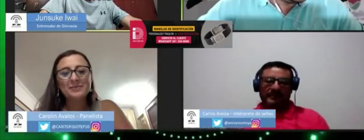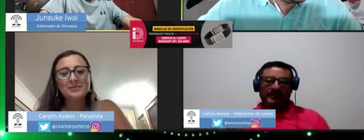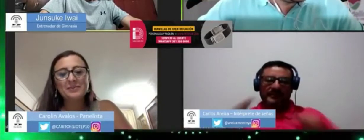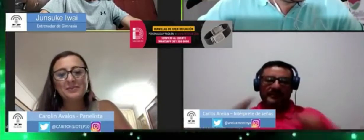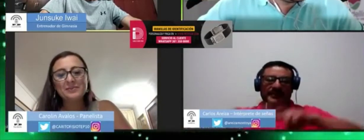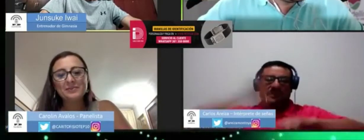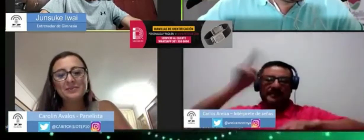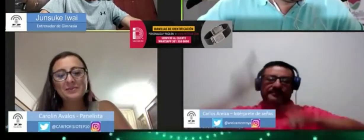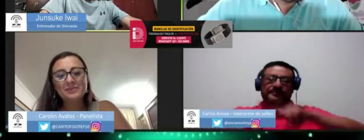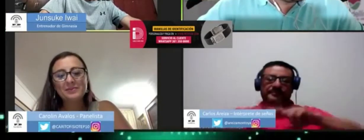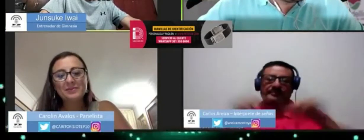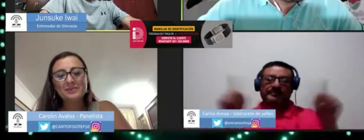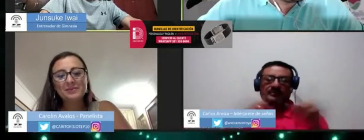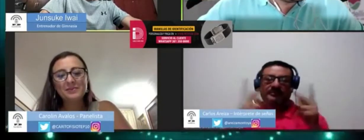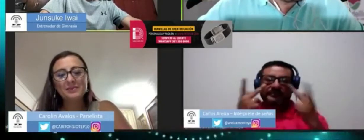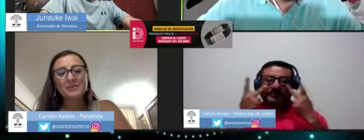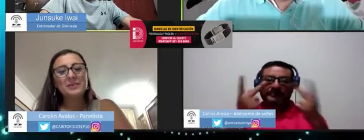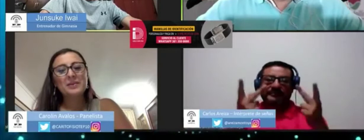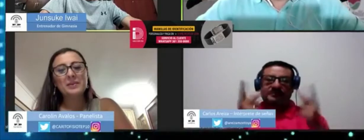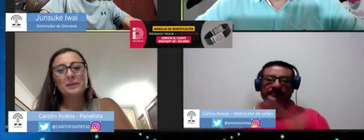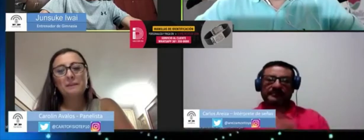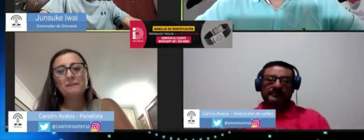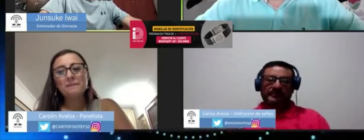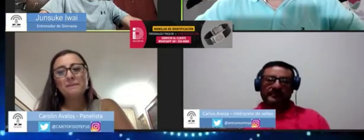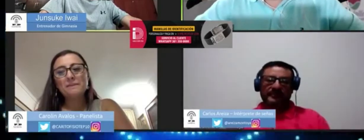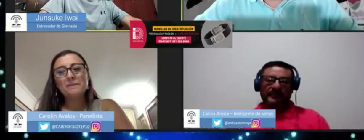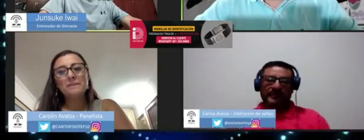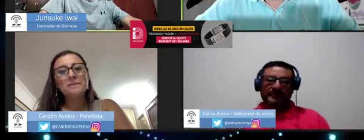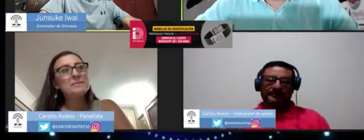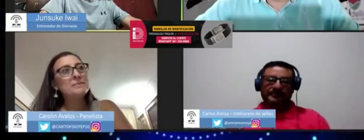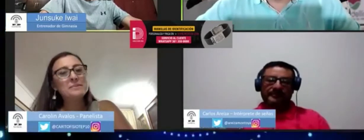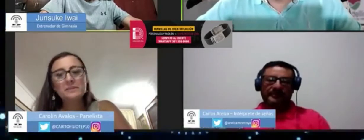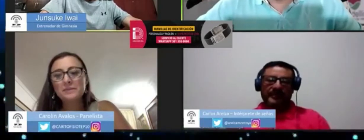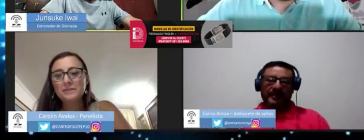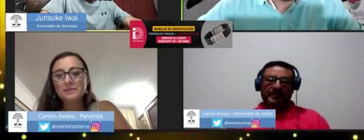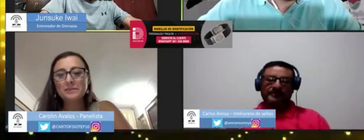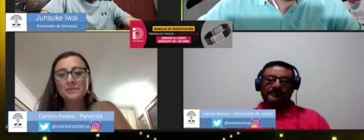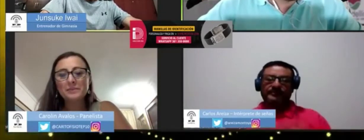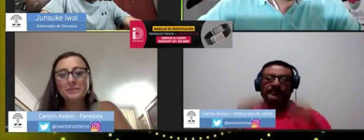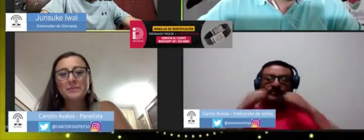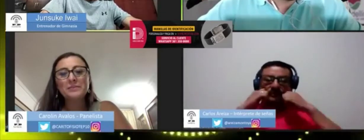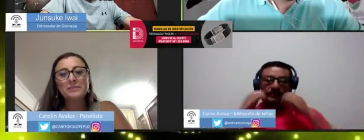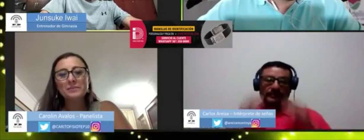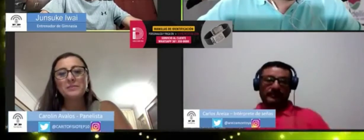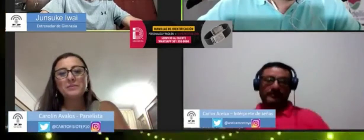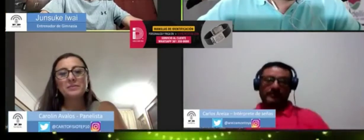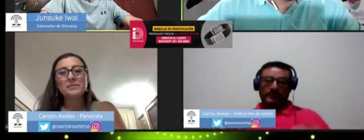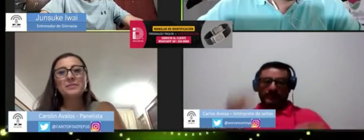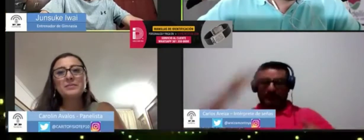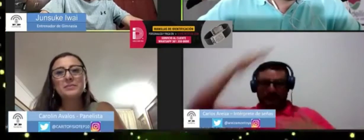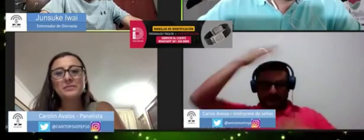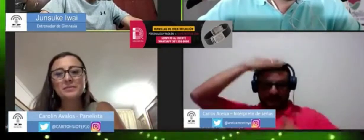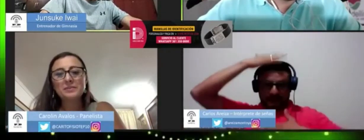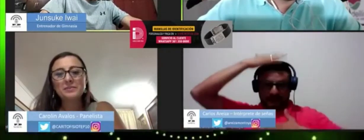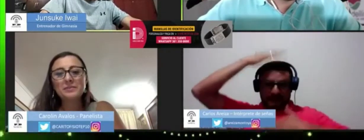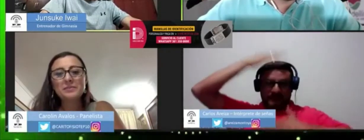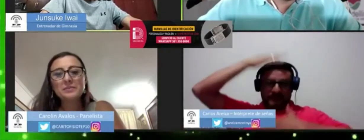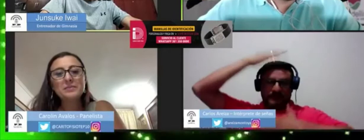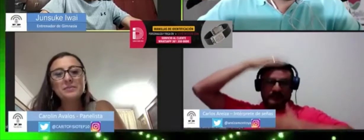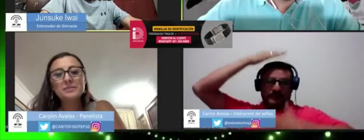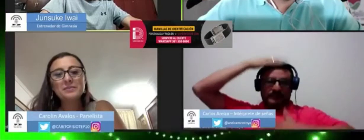se ve, pero muy coordinado su cuerpo. Maneja muy bien, no tiene